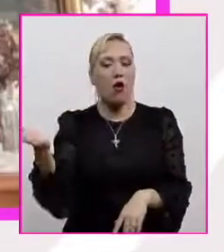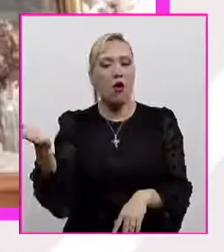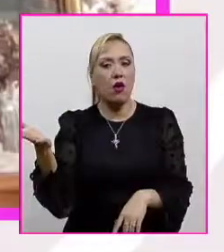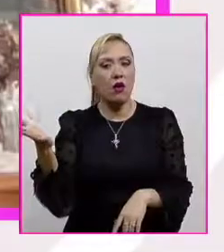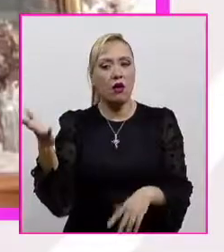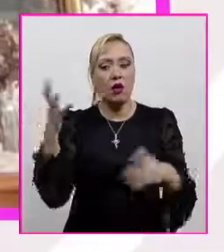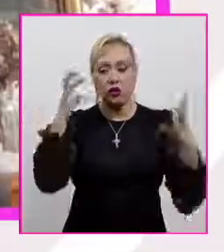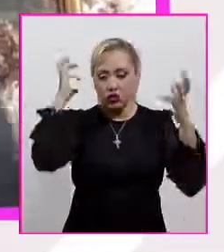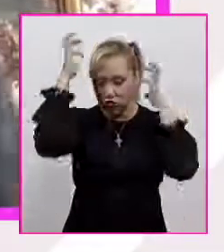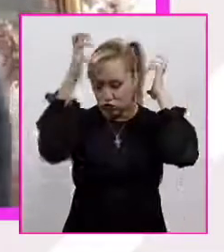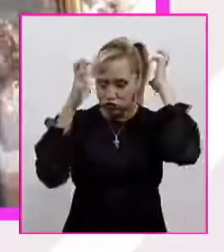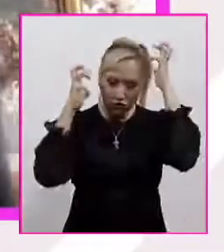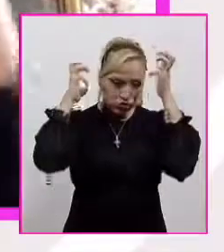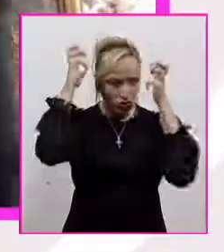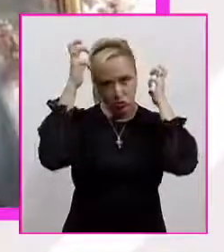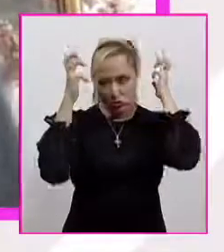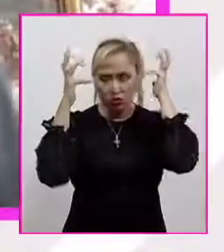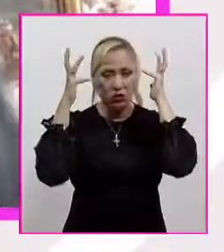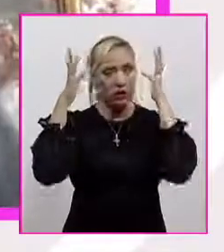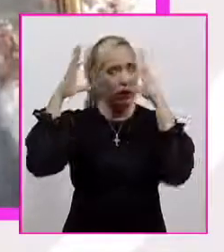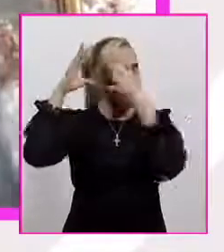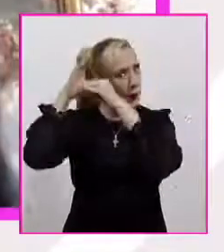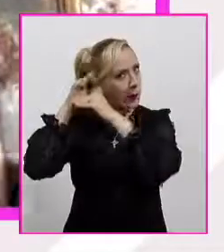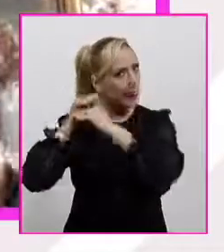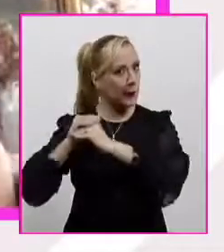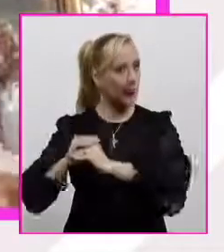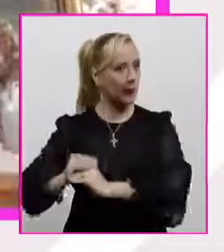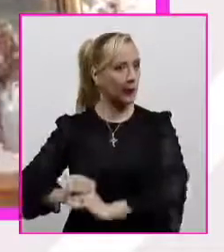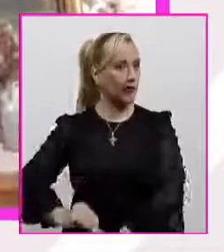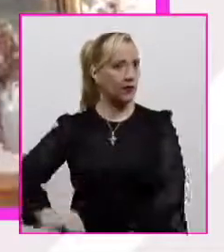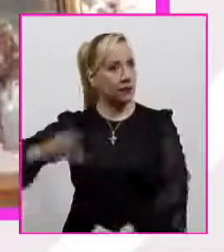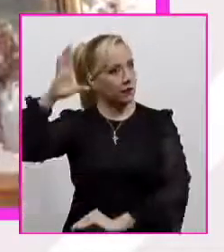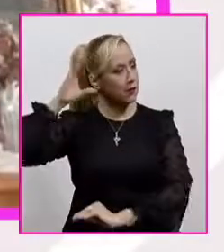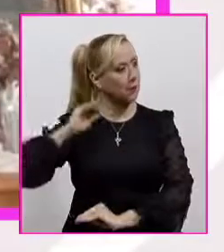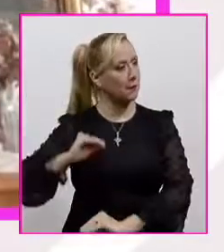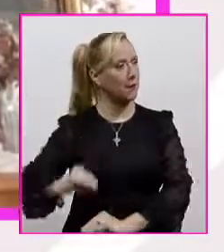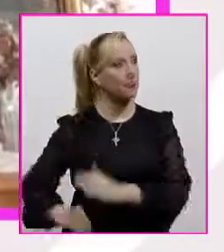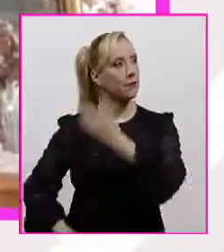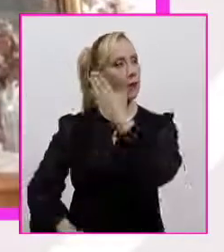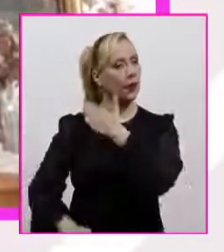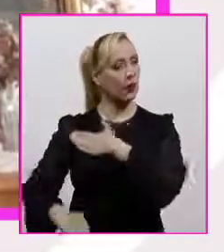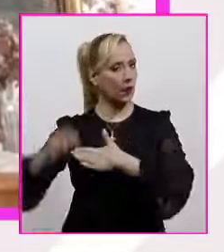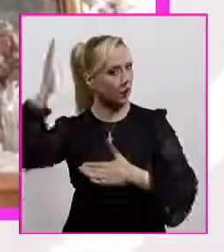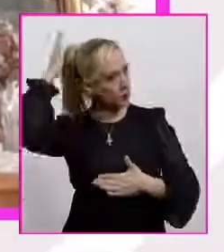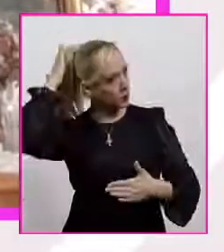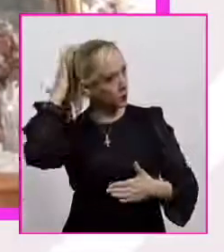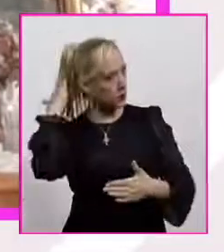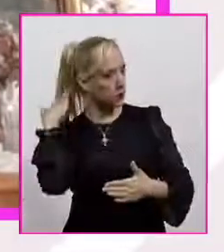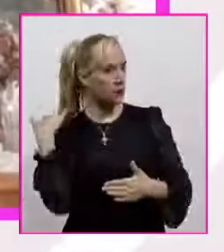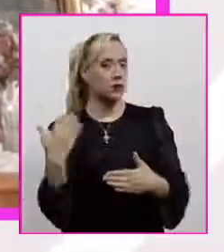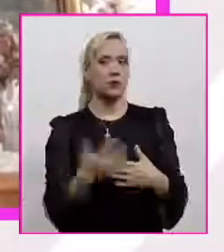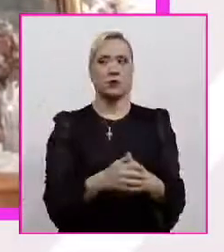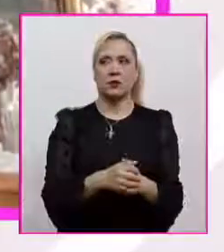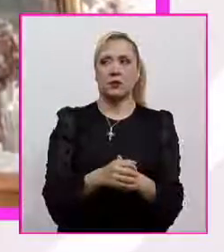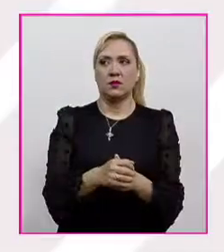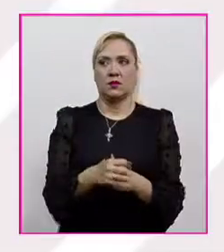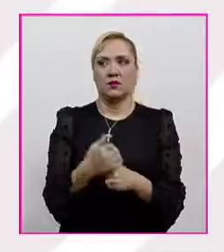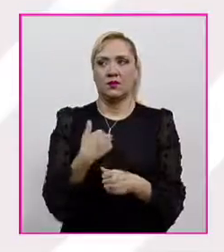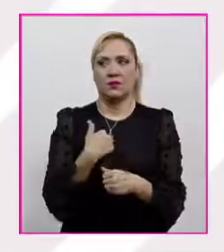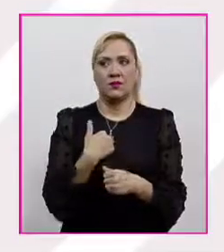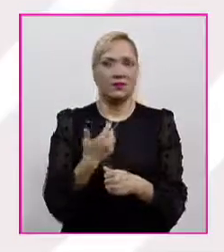en cuanto a que lo tenemos que alaciar o lo tenemos que peinar de algunas maneras que no tienen que ver con